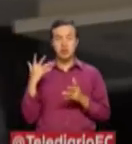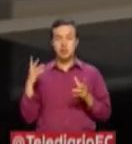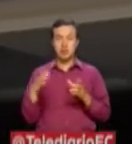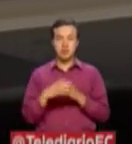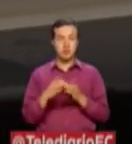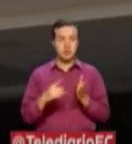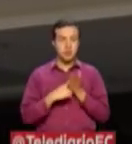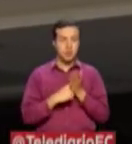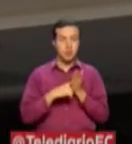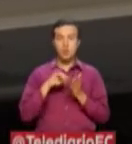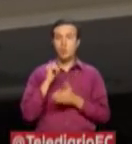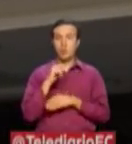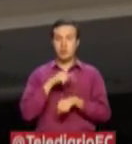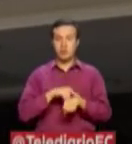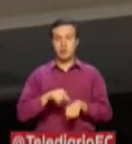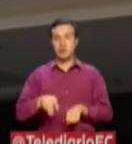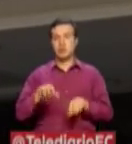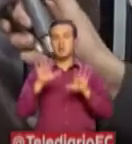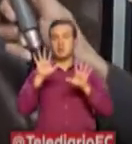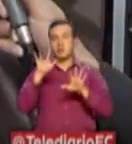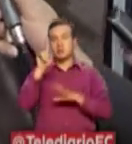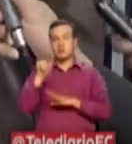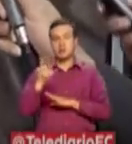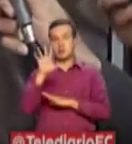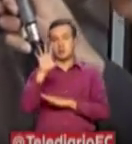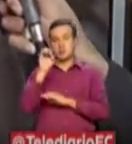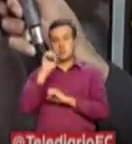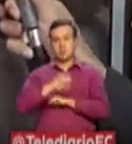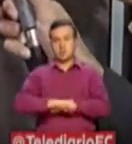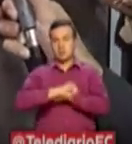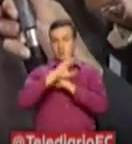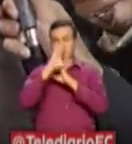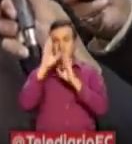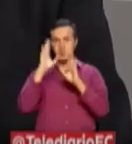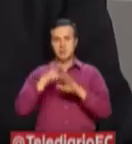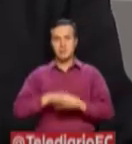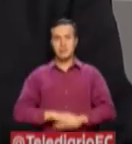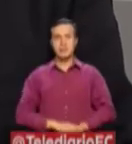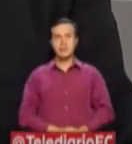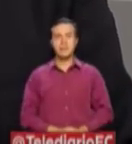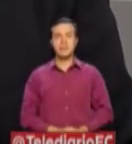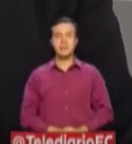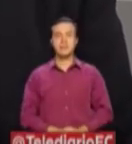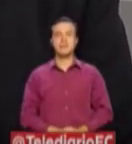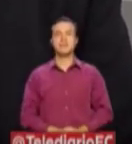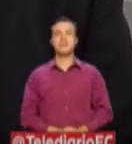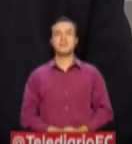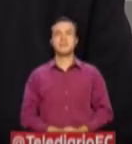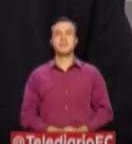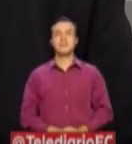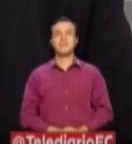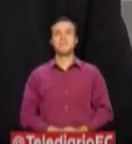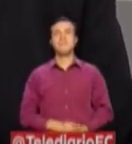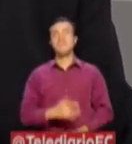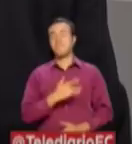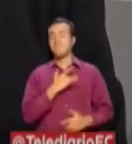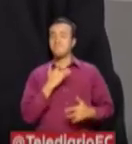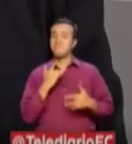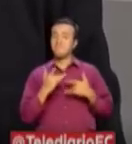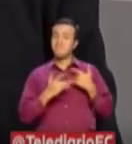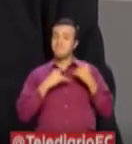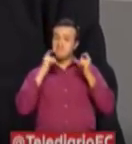para este jueves a las 10 50 de la mañana alexis moncayo telediario hay gran expectativa pública